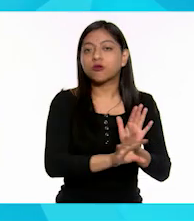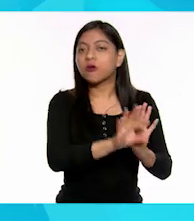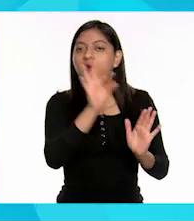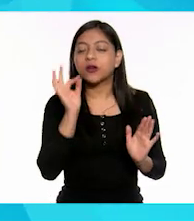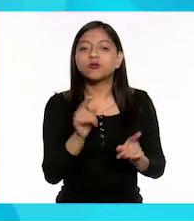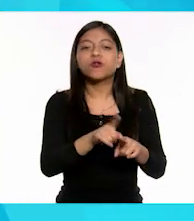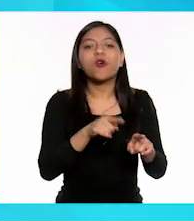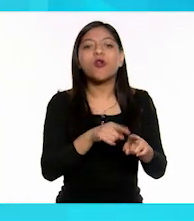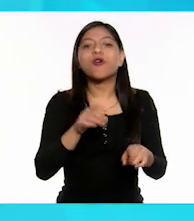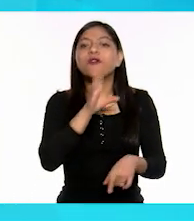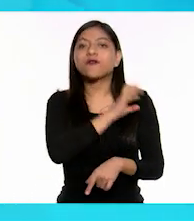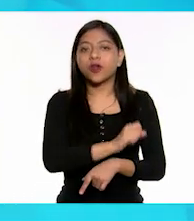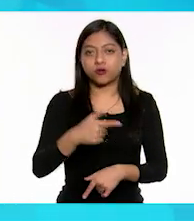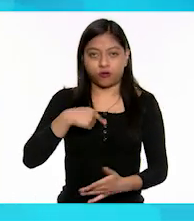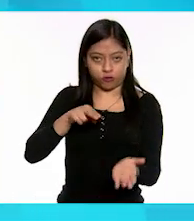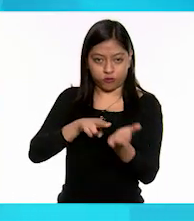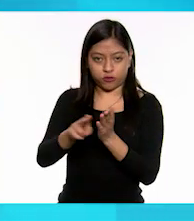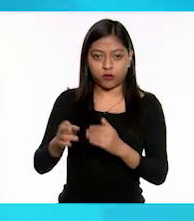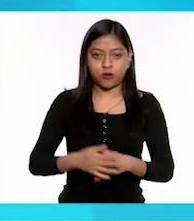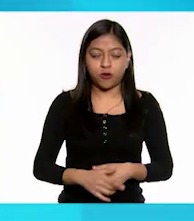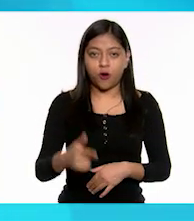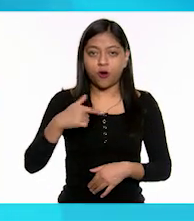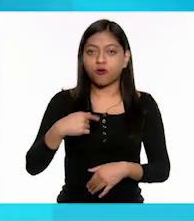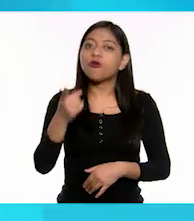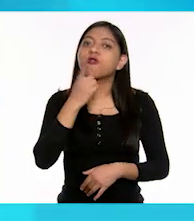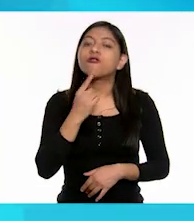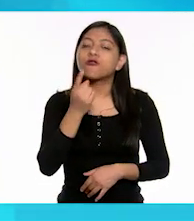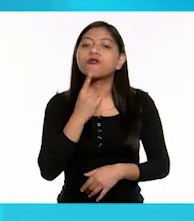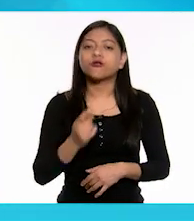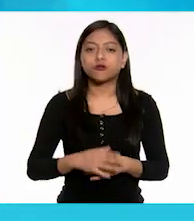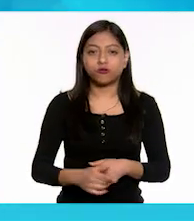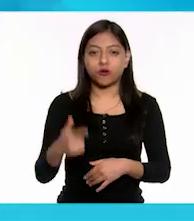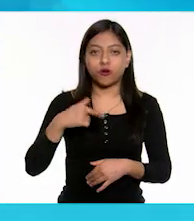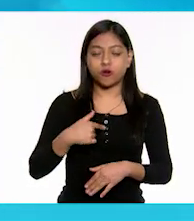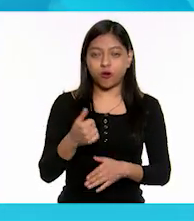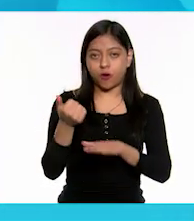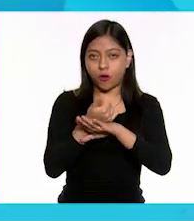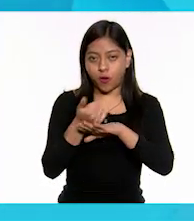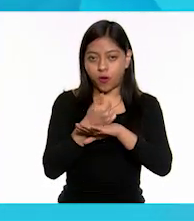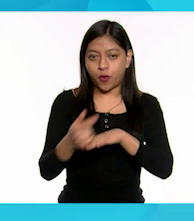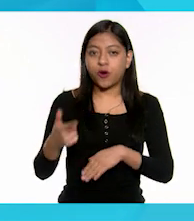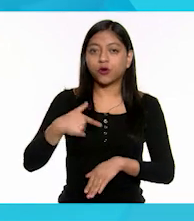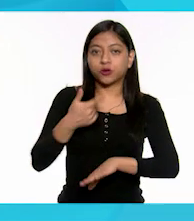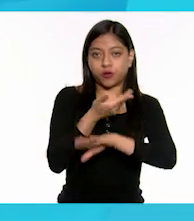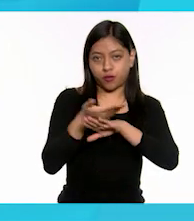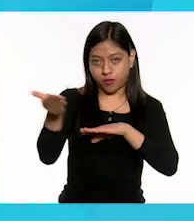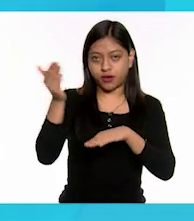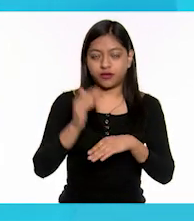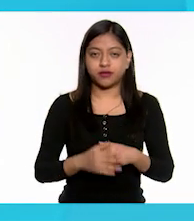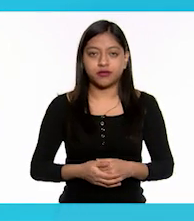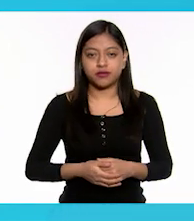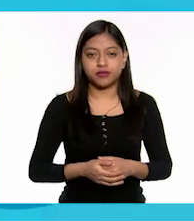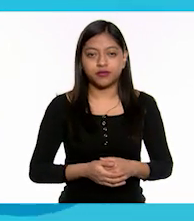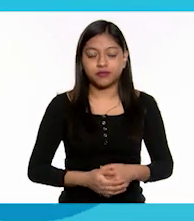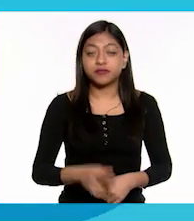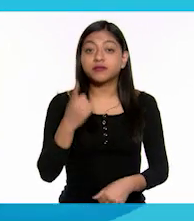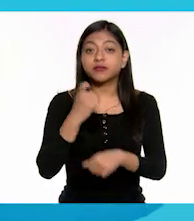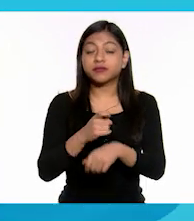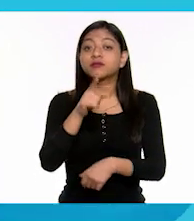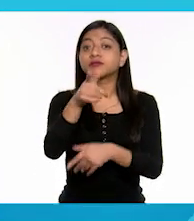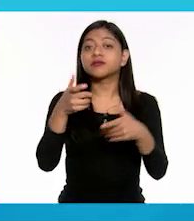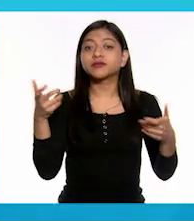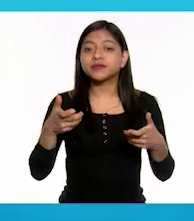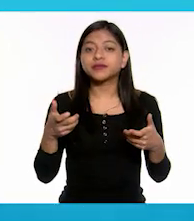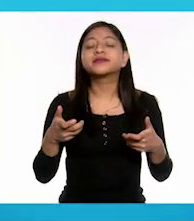preferido yo soy negro y yo soy rojo el amarillo y el blanco lo primero que hay que